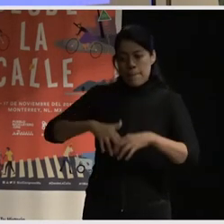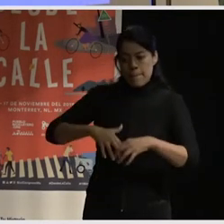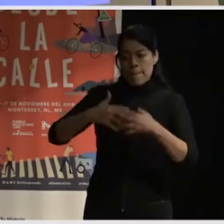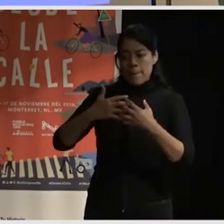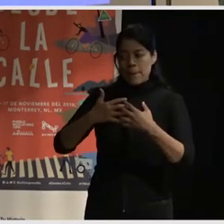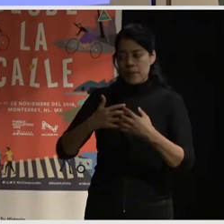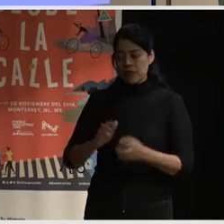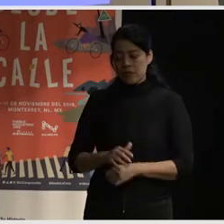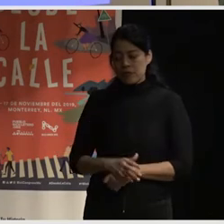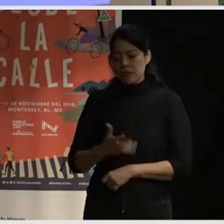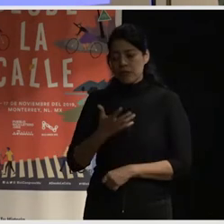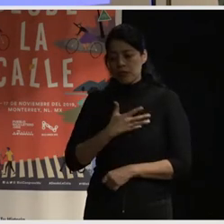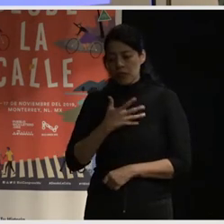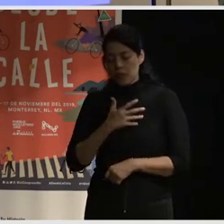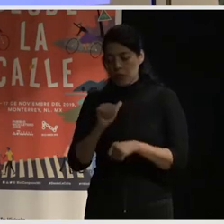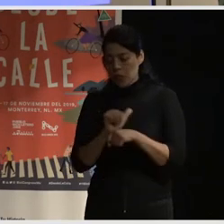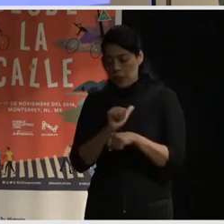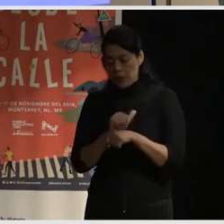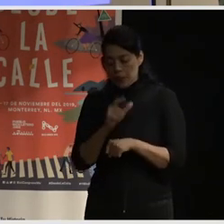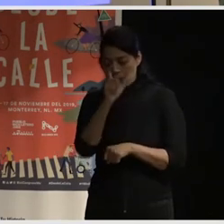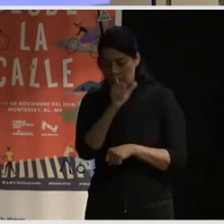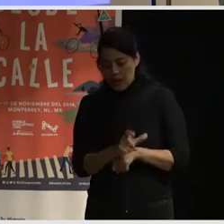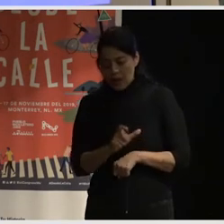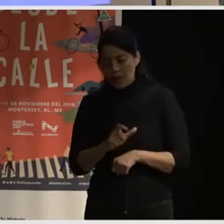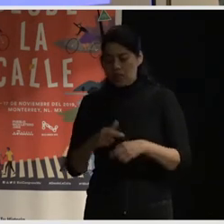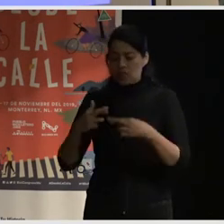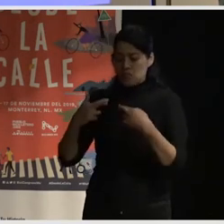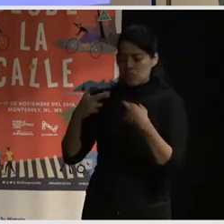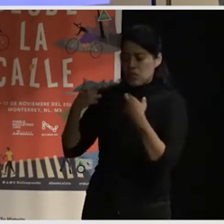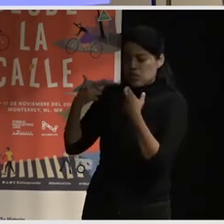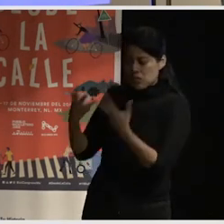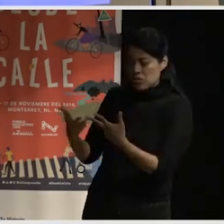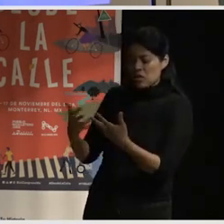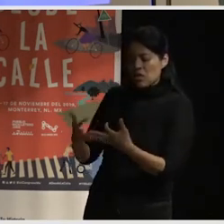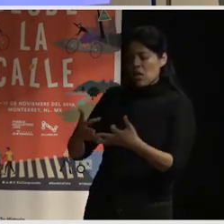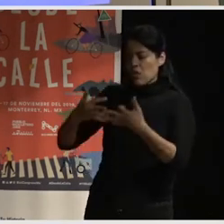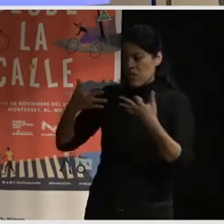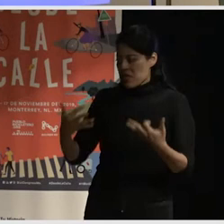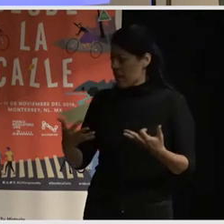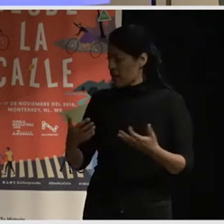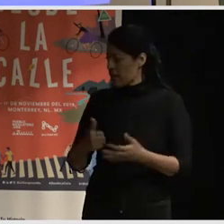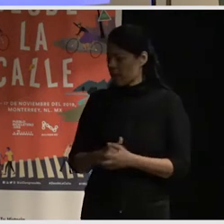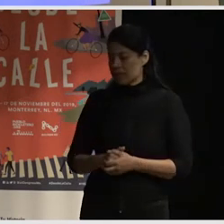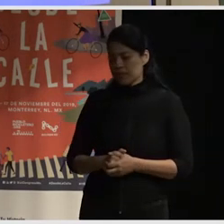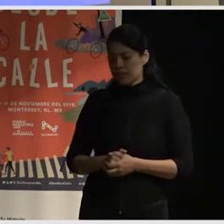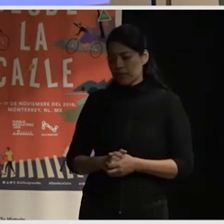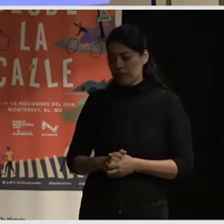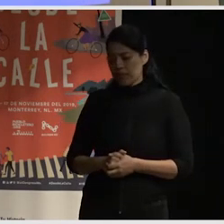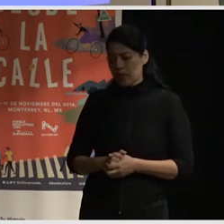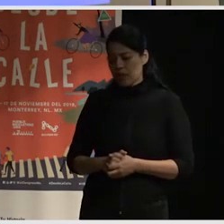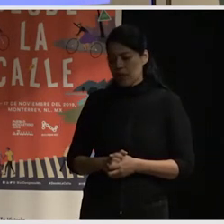sin duda tiene todas estas características que mencionaste le hemos regalado mucha mucho espacio basta comprenderla